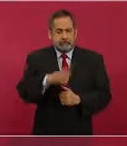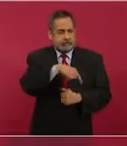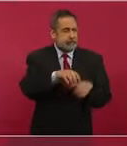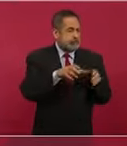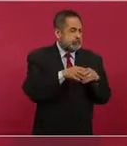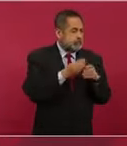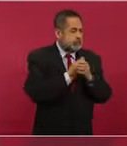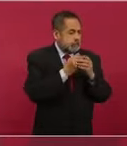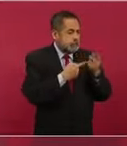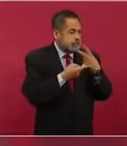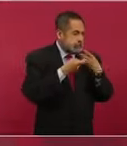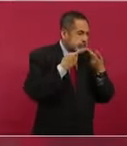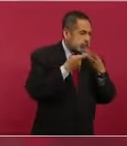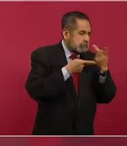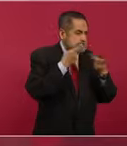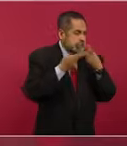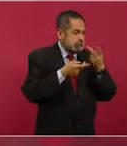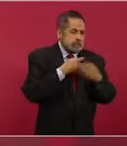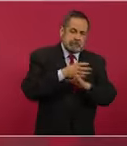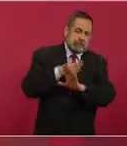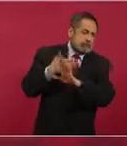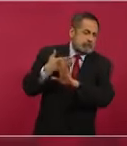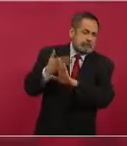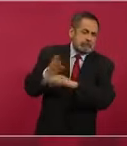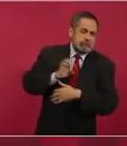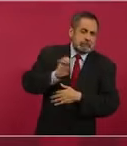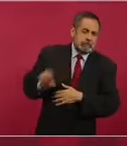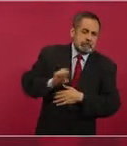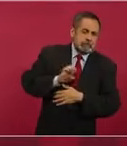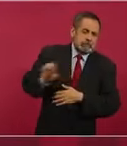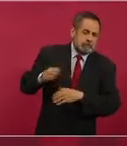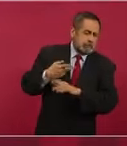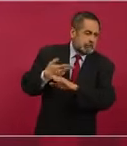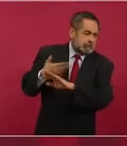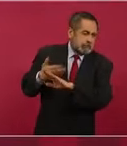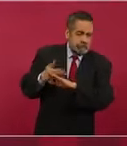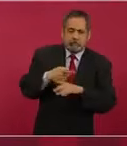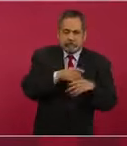íntimas, sí, expresiones racistas.